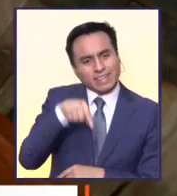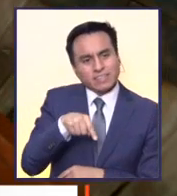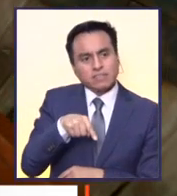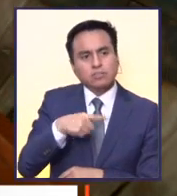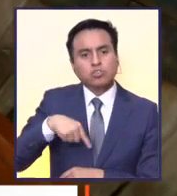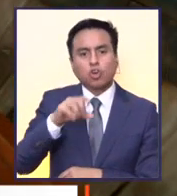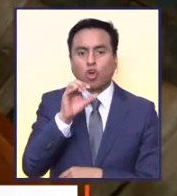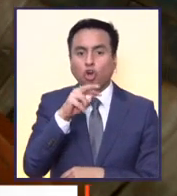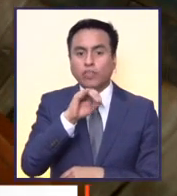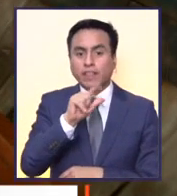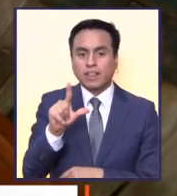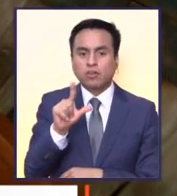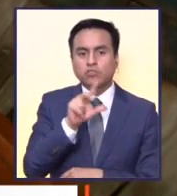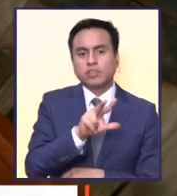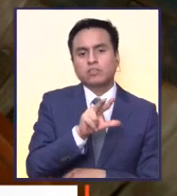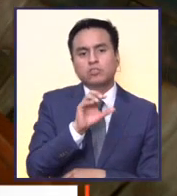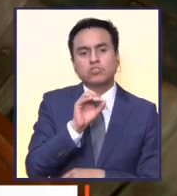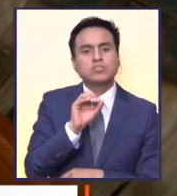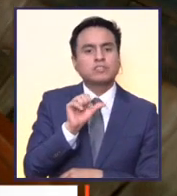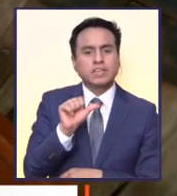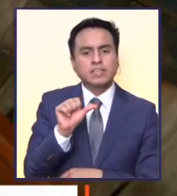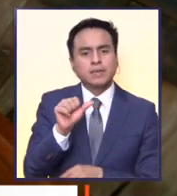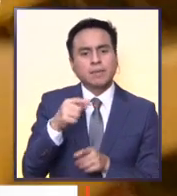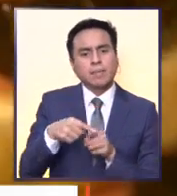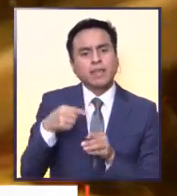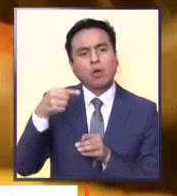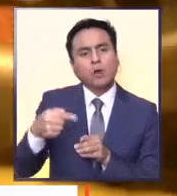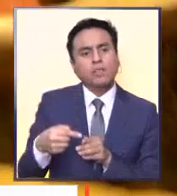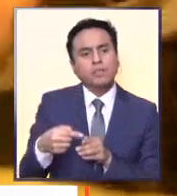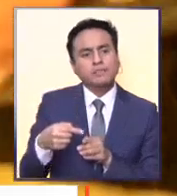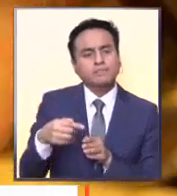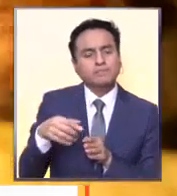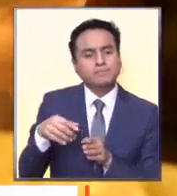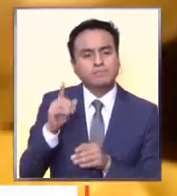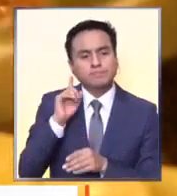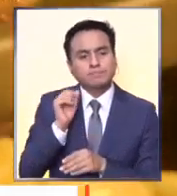Conde, 806, a media cuadra de Bilbao.